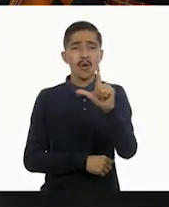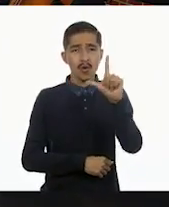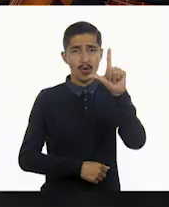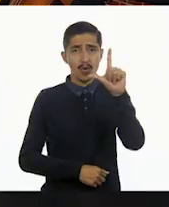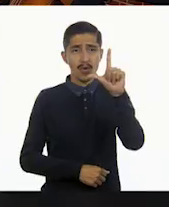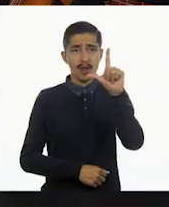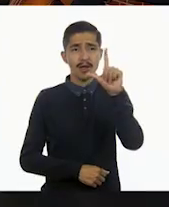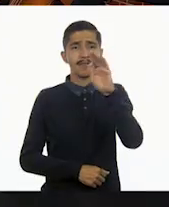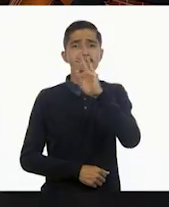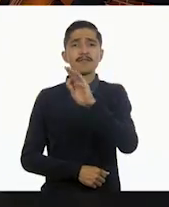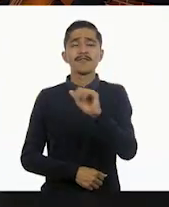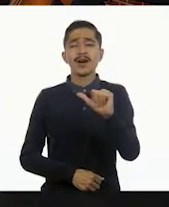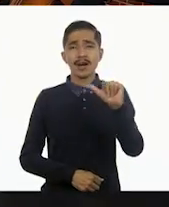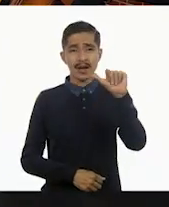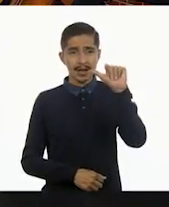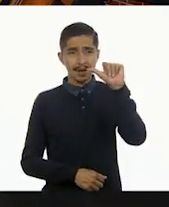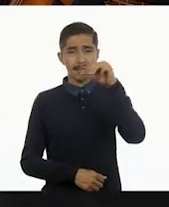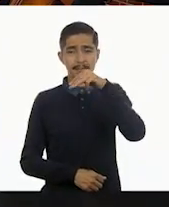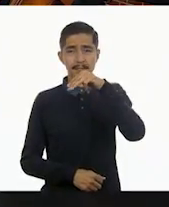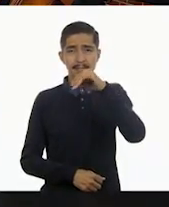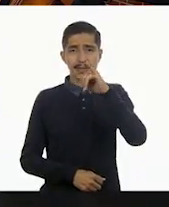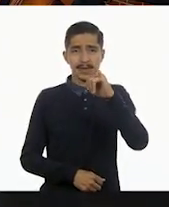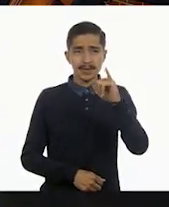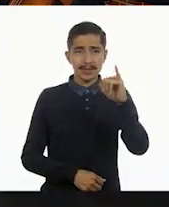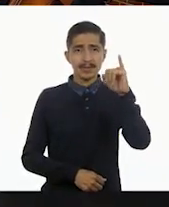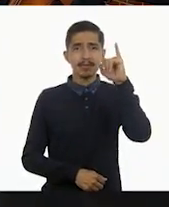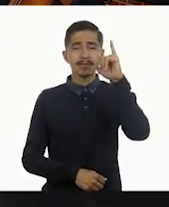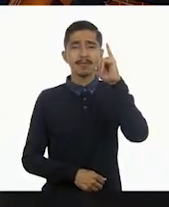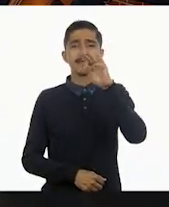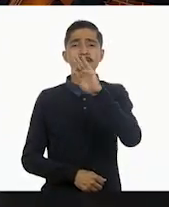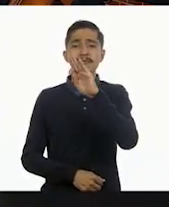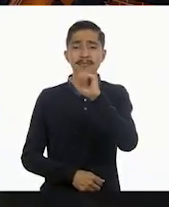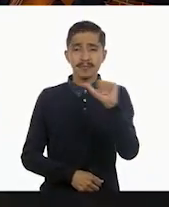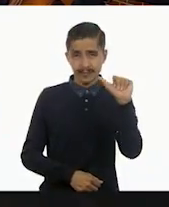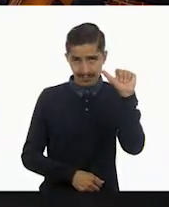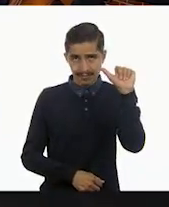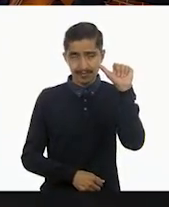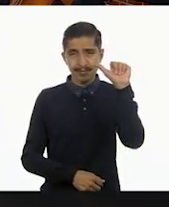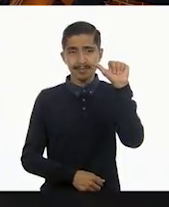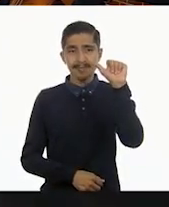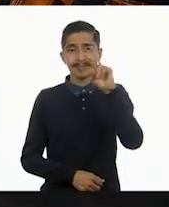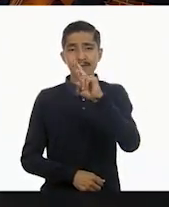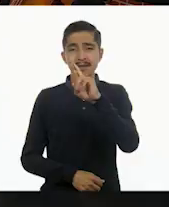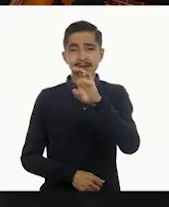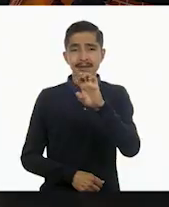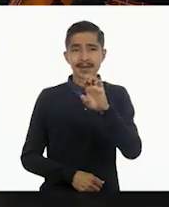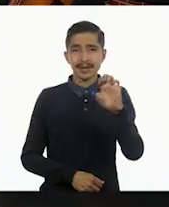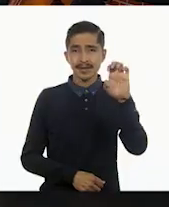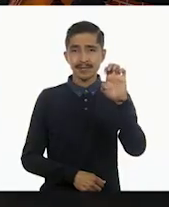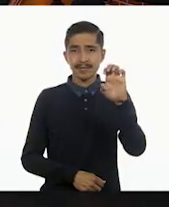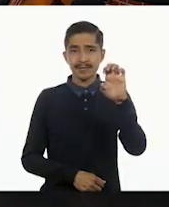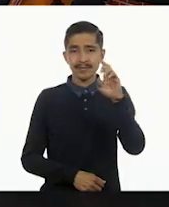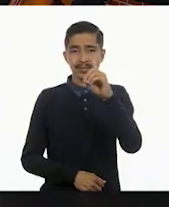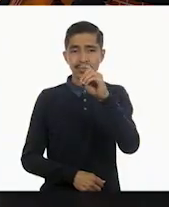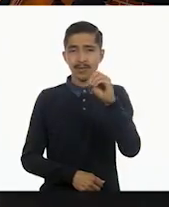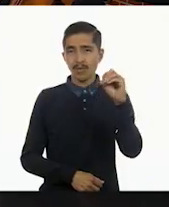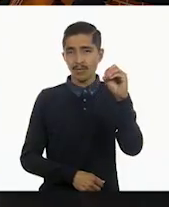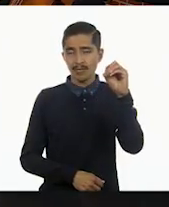sol, fa, mi, fa, re,